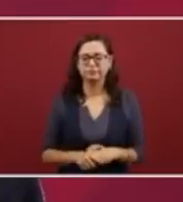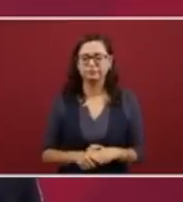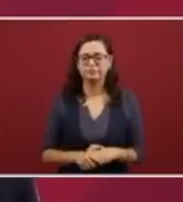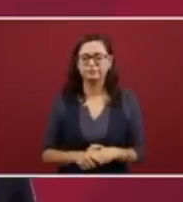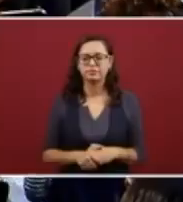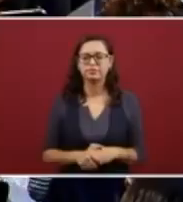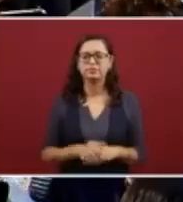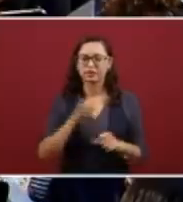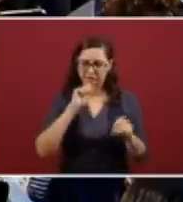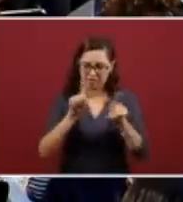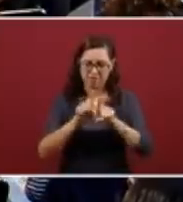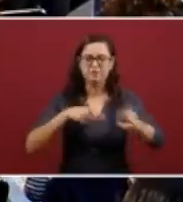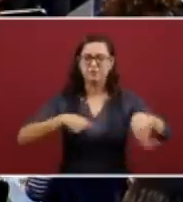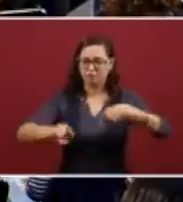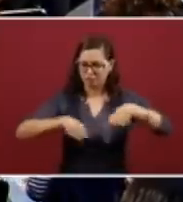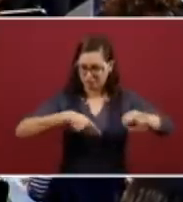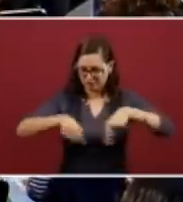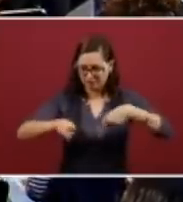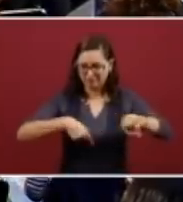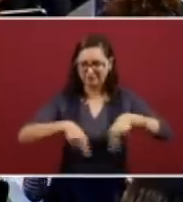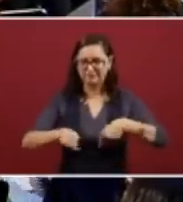y también el fútbol